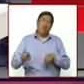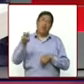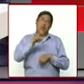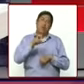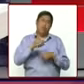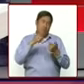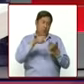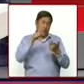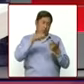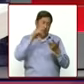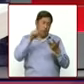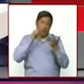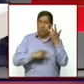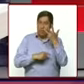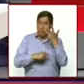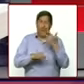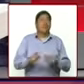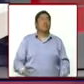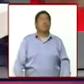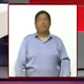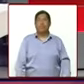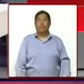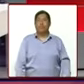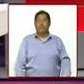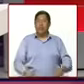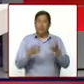está entre los posibles elegidos.